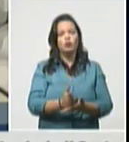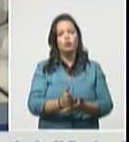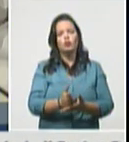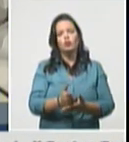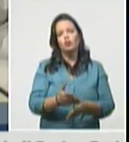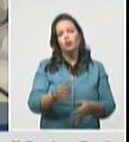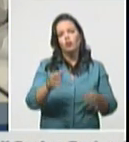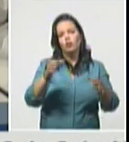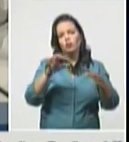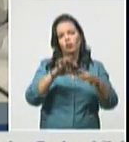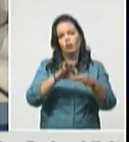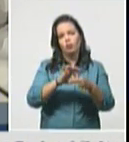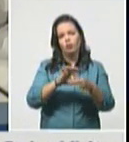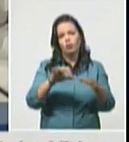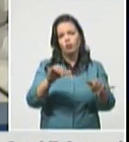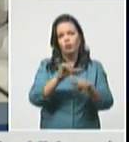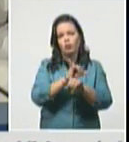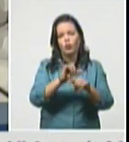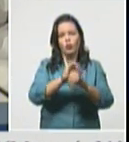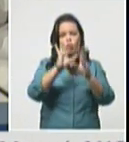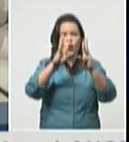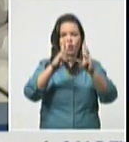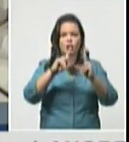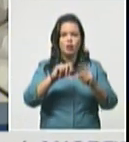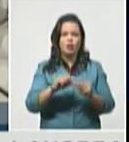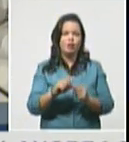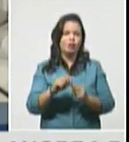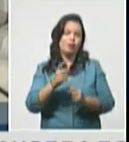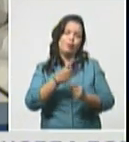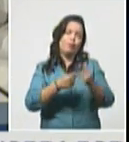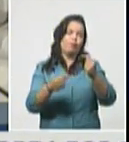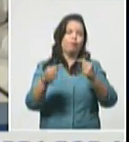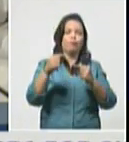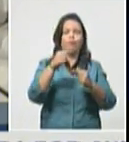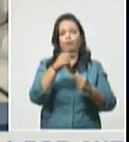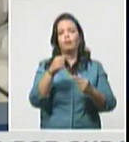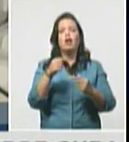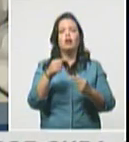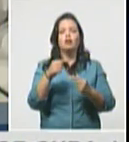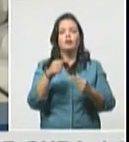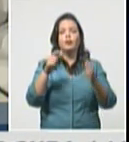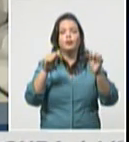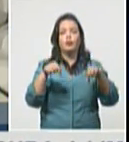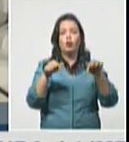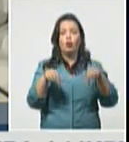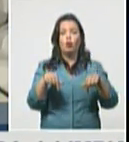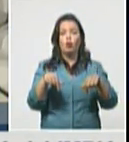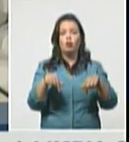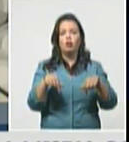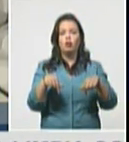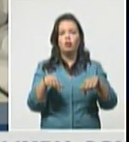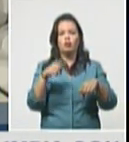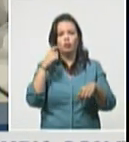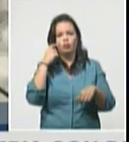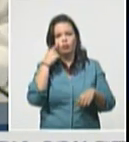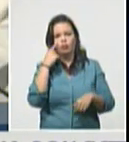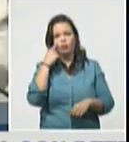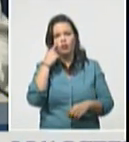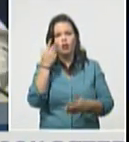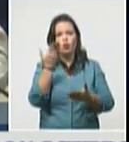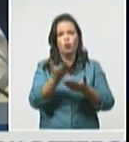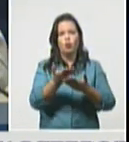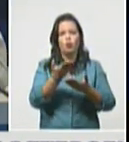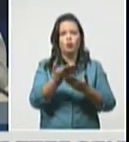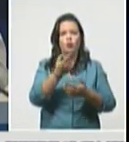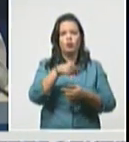que la totalidad del mundo. De hecho es el epicentro. De hecho ya hoy, al diagnosticar ayer